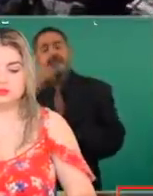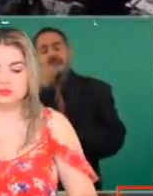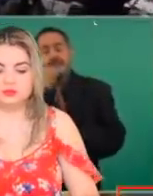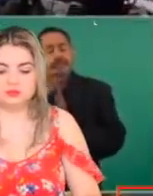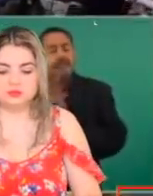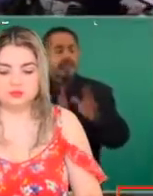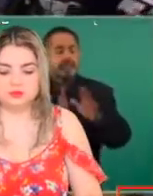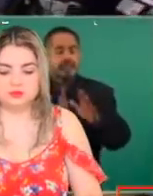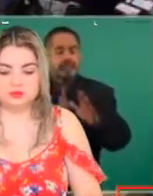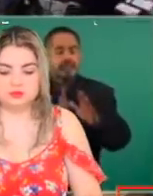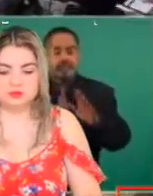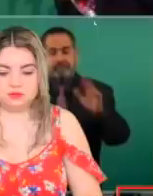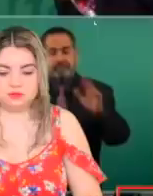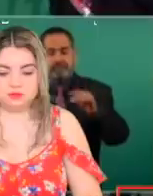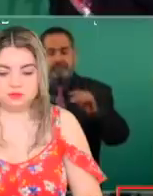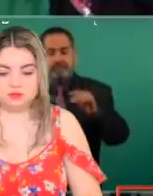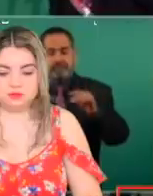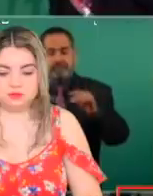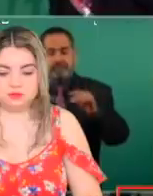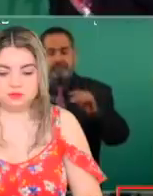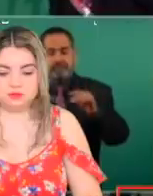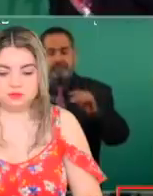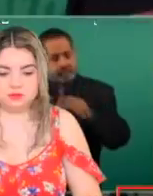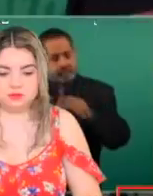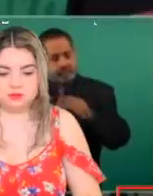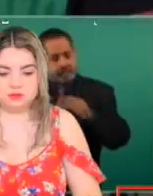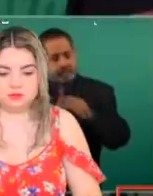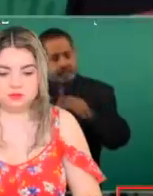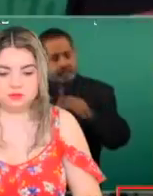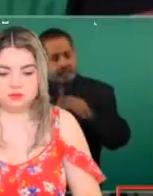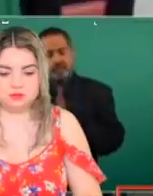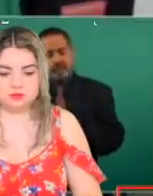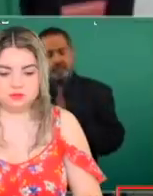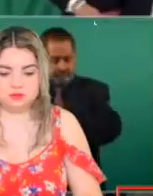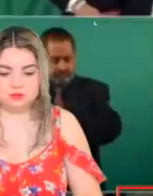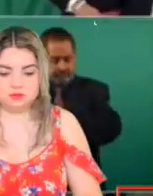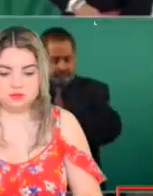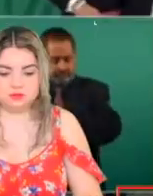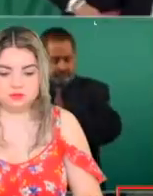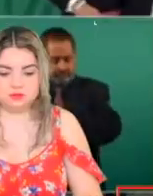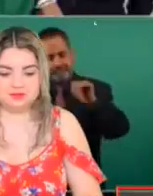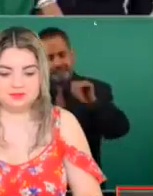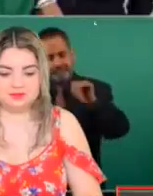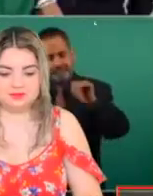no, no va a haber desayuno y tengo que ir. El otro acto lo tengo a las 11.